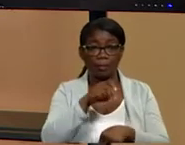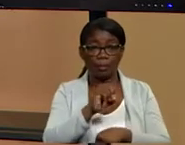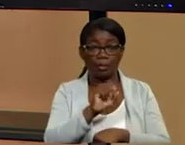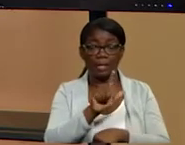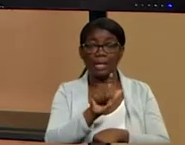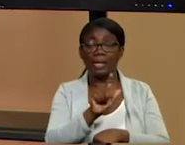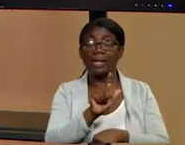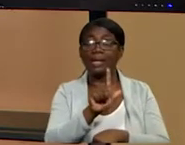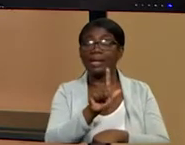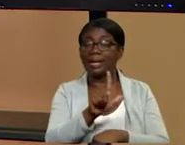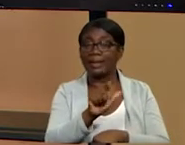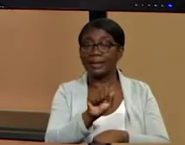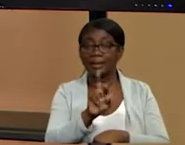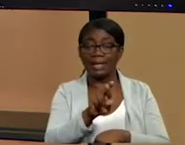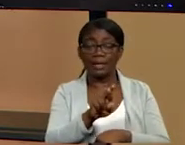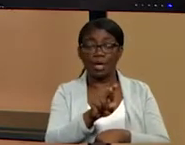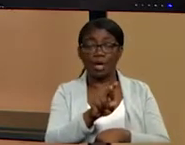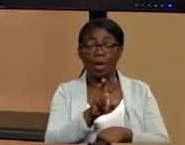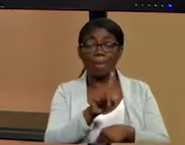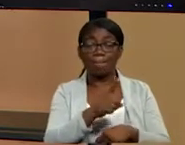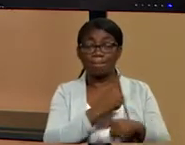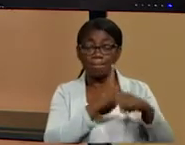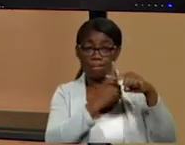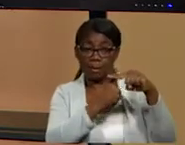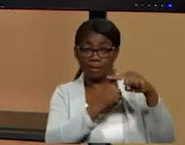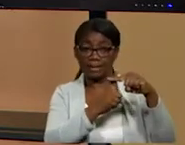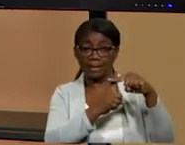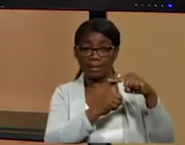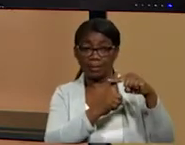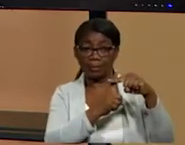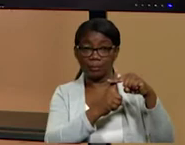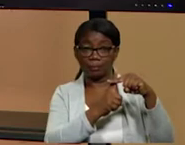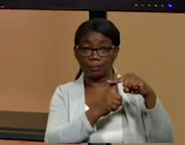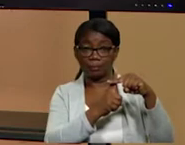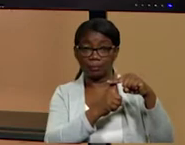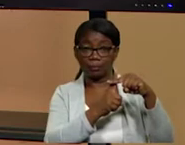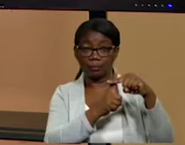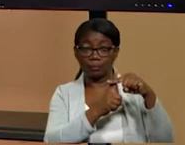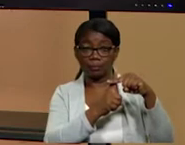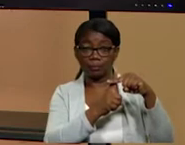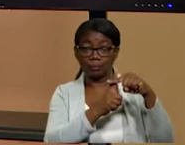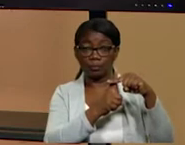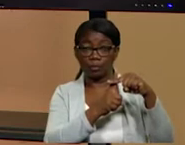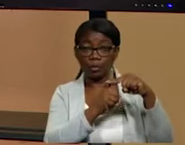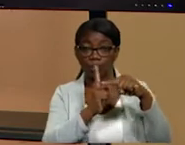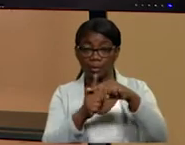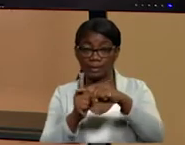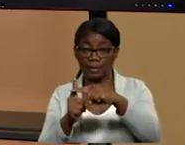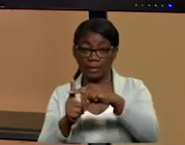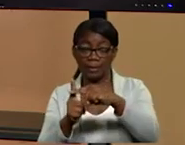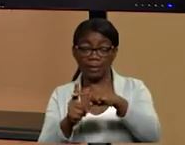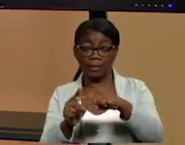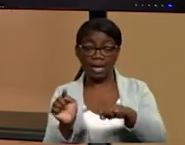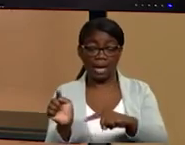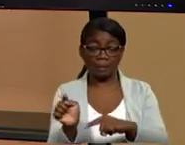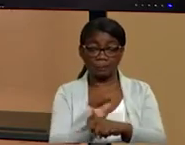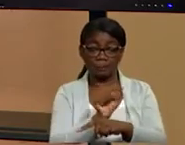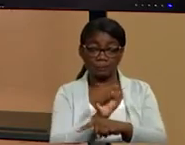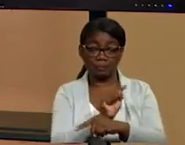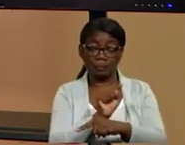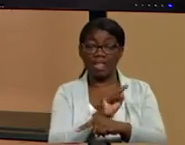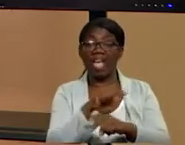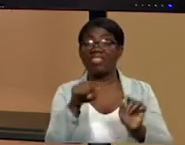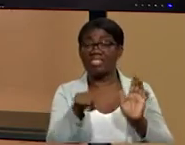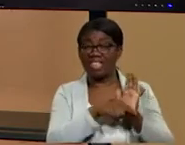decir, positivo al ánodo, que ustedes observan aquí, negativo al cátodo. Automáticamente, al polarizarlo